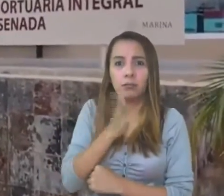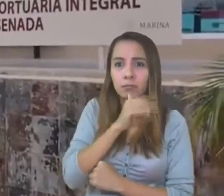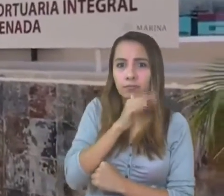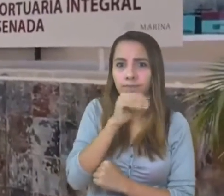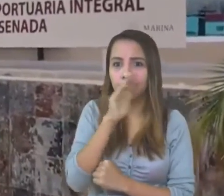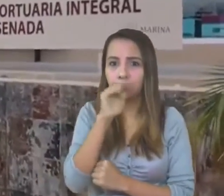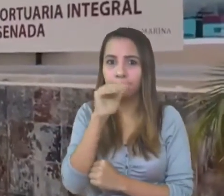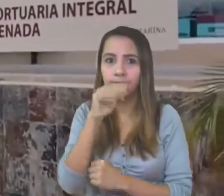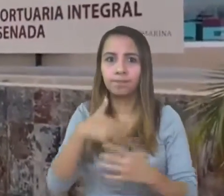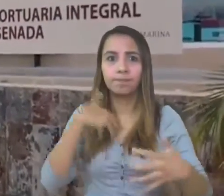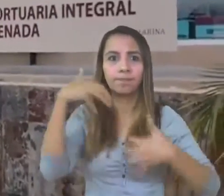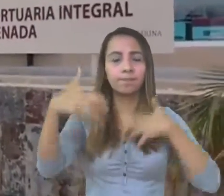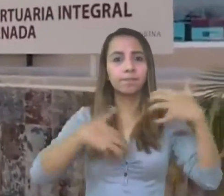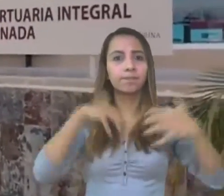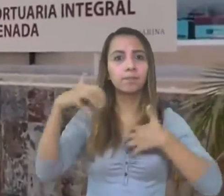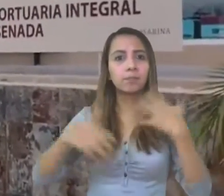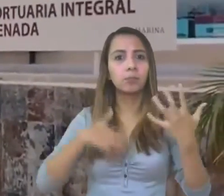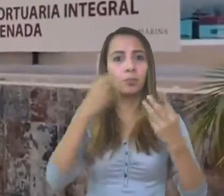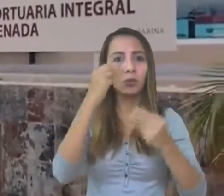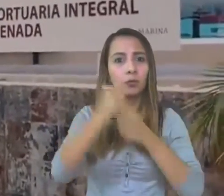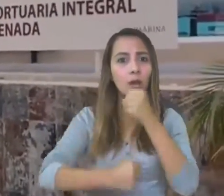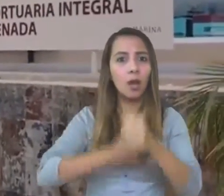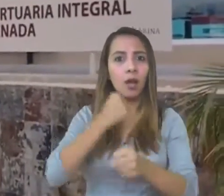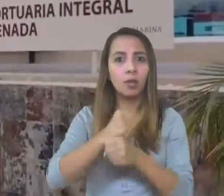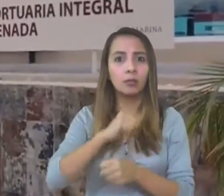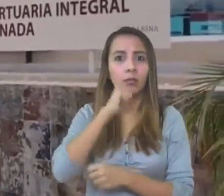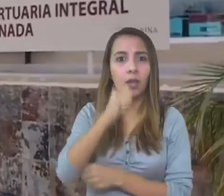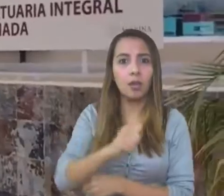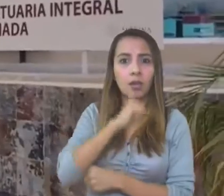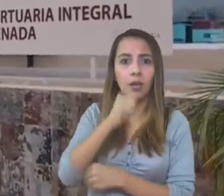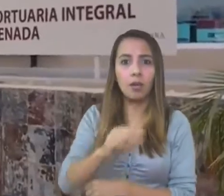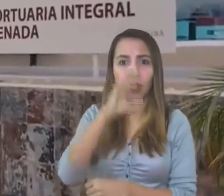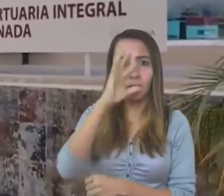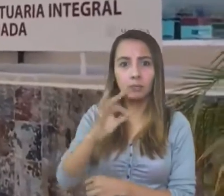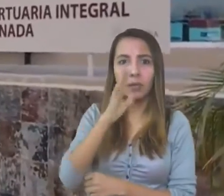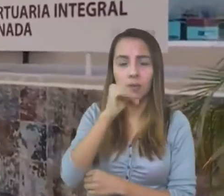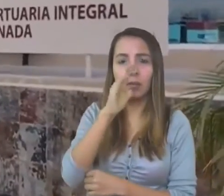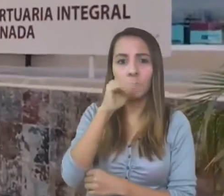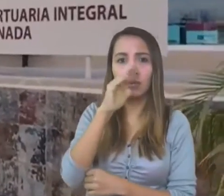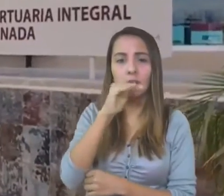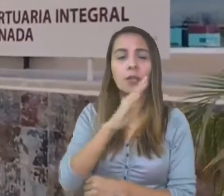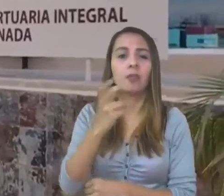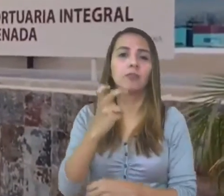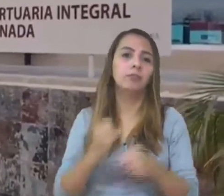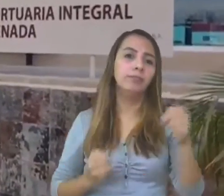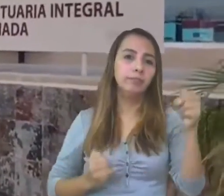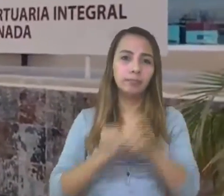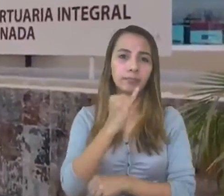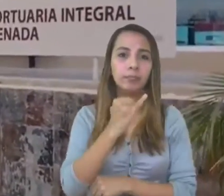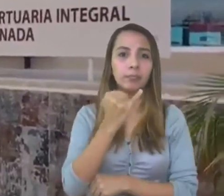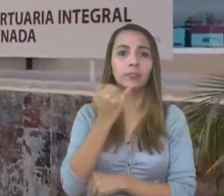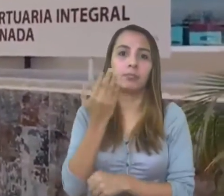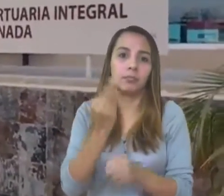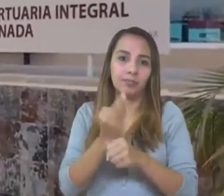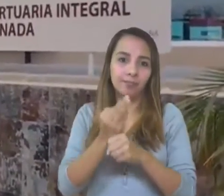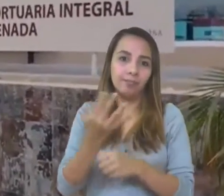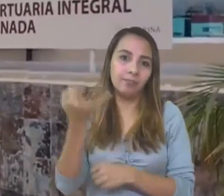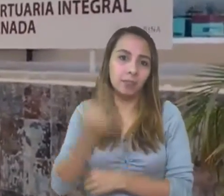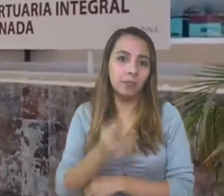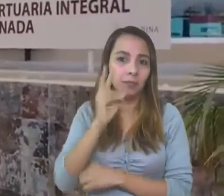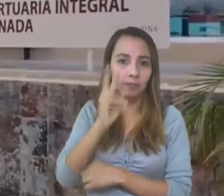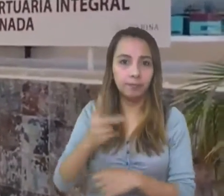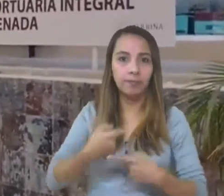la desesperación de tantos años de que esto no se logre, pues ya vimos, la verdad, un cambio completamente